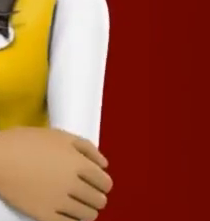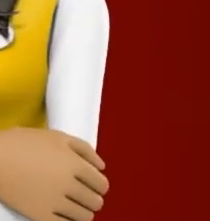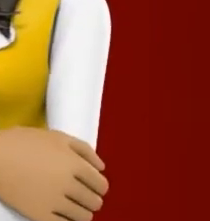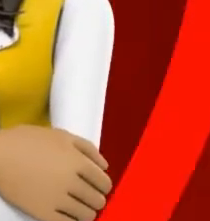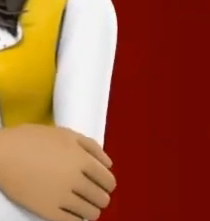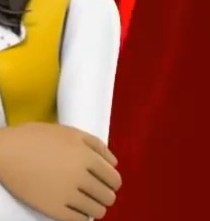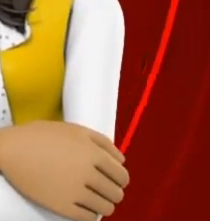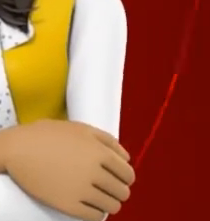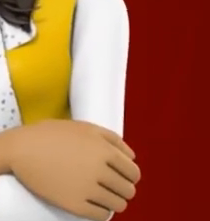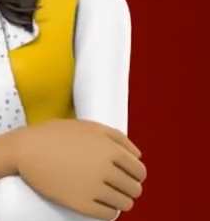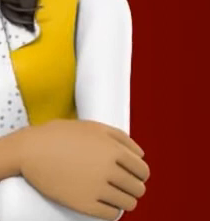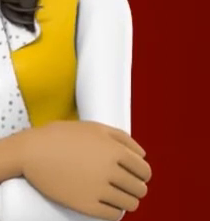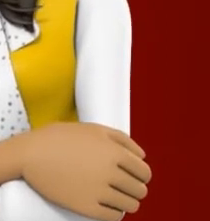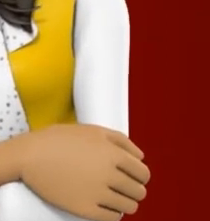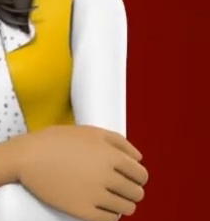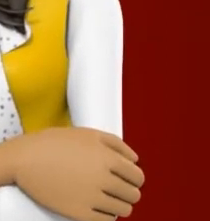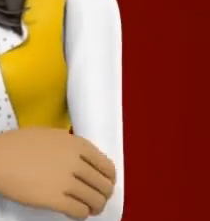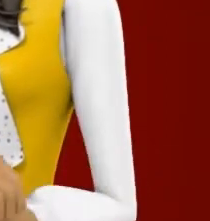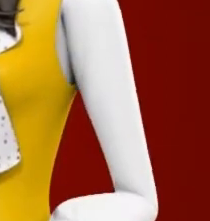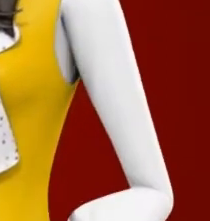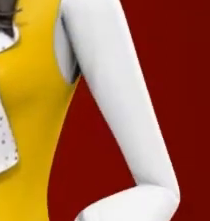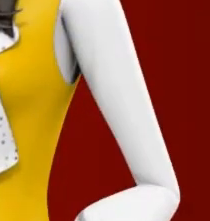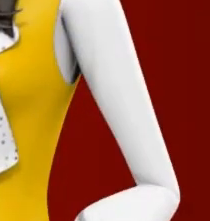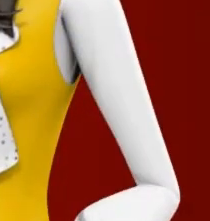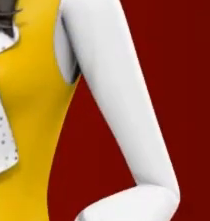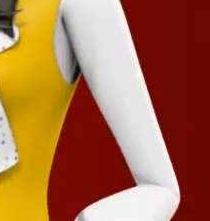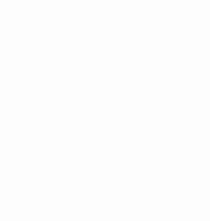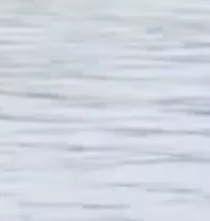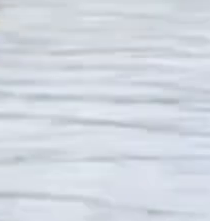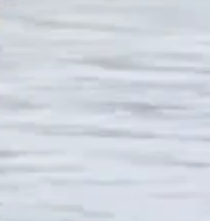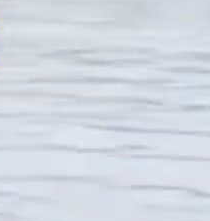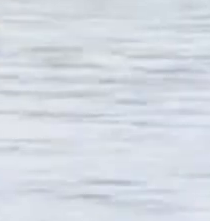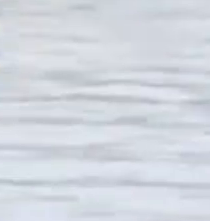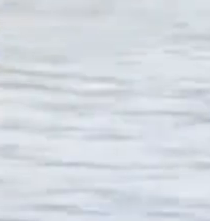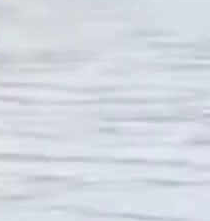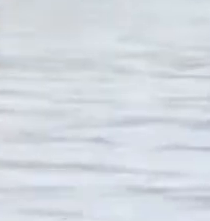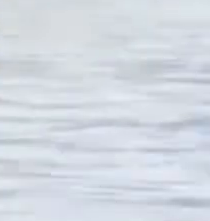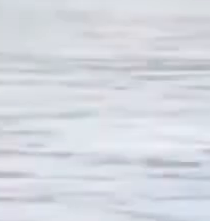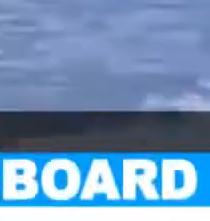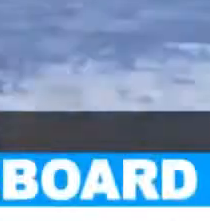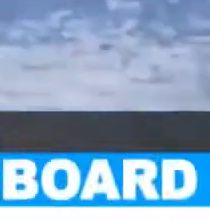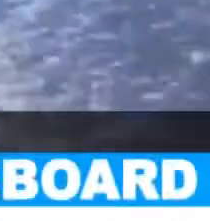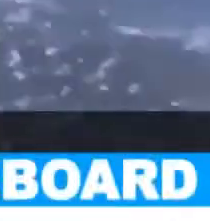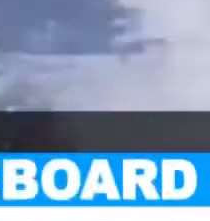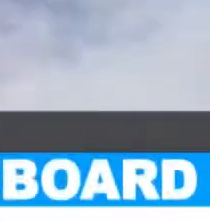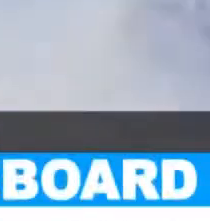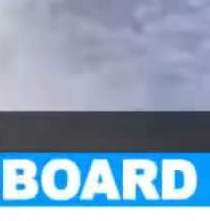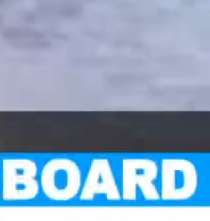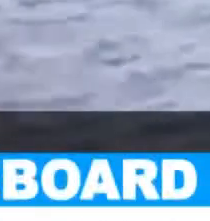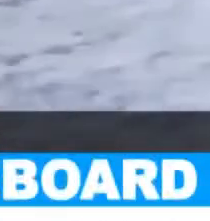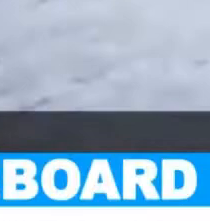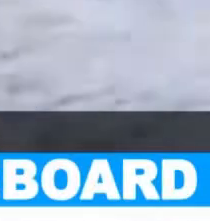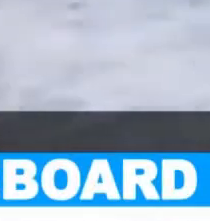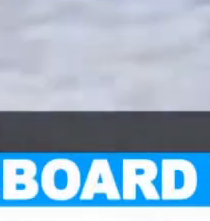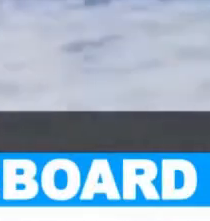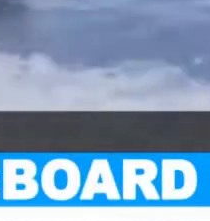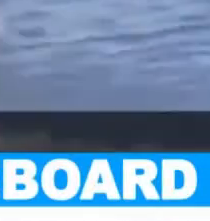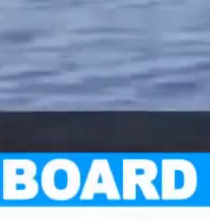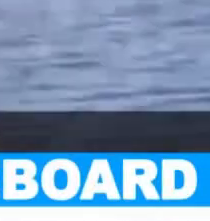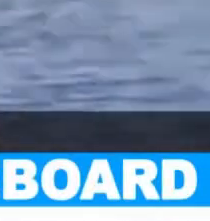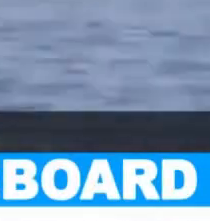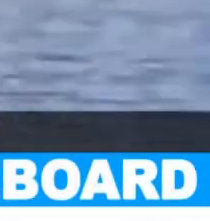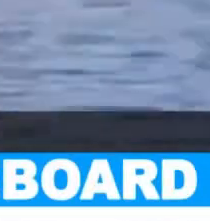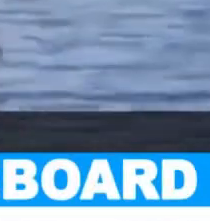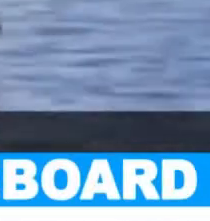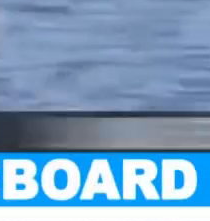317-365-1044. En Enlace Televisión, ganas tú. Tercera parada nacional de Weiboar, los mejores del país en Barranca Bermeja,